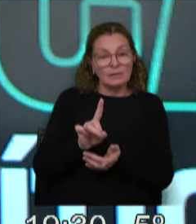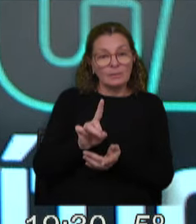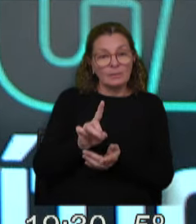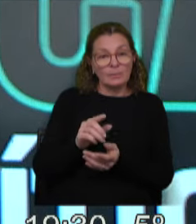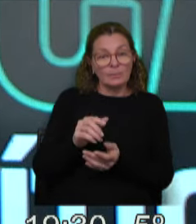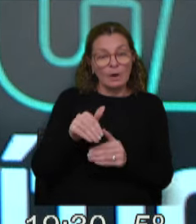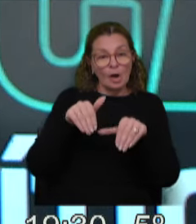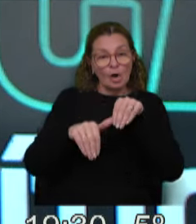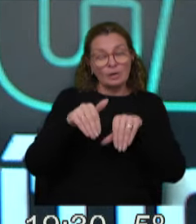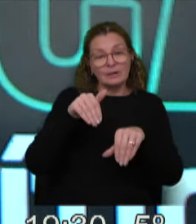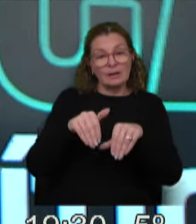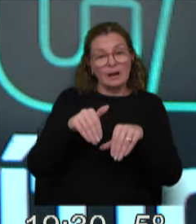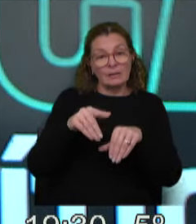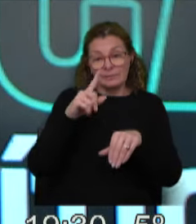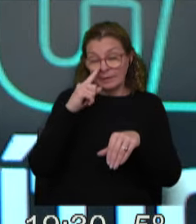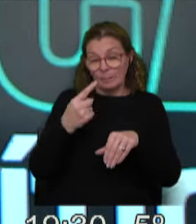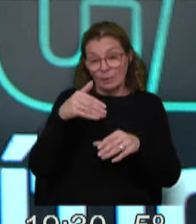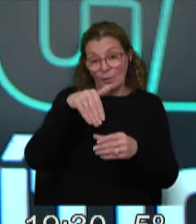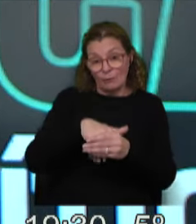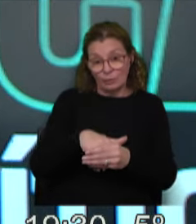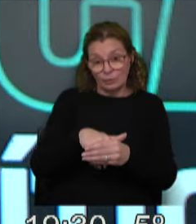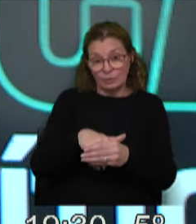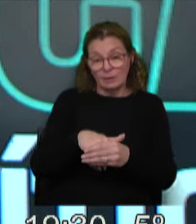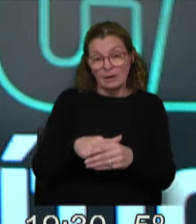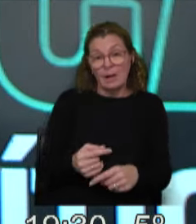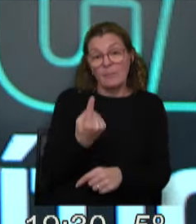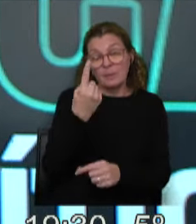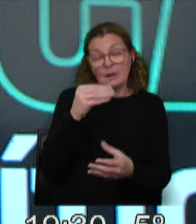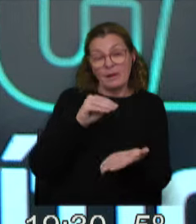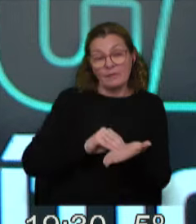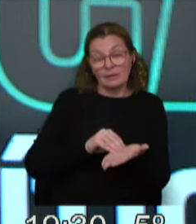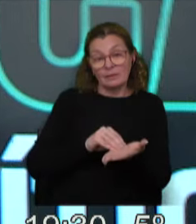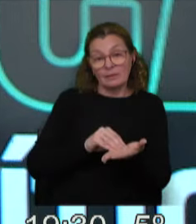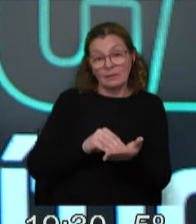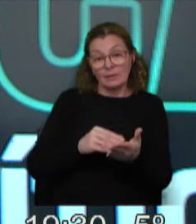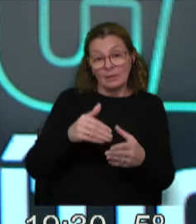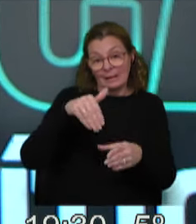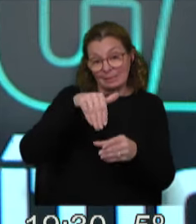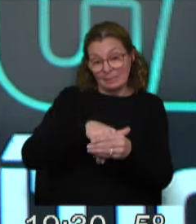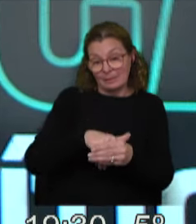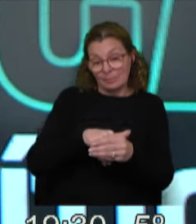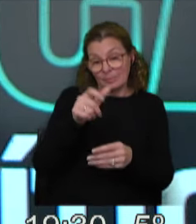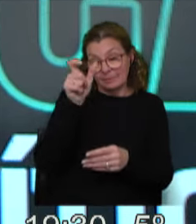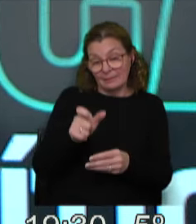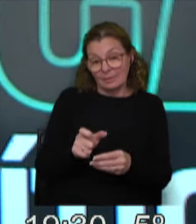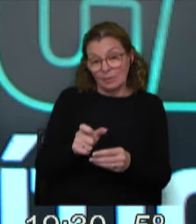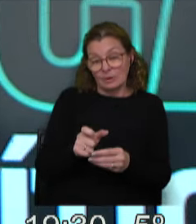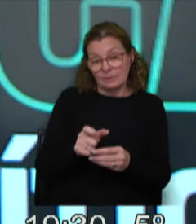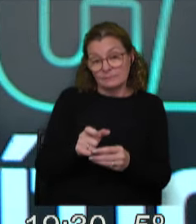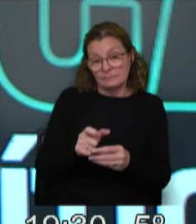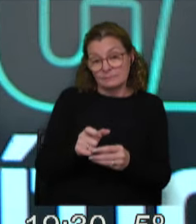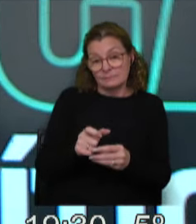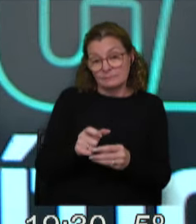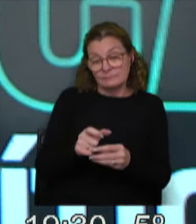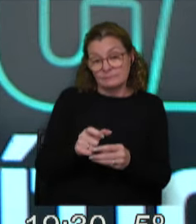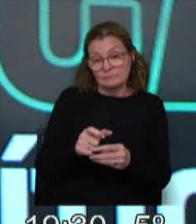por la corte electoral en forma automática por los votos obtenidos Es la primera vez que una candid atura tiene que ser eh proclamado Por el órgano